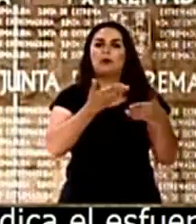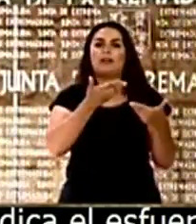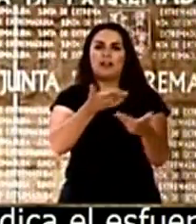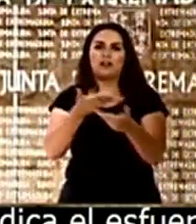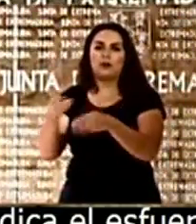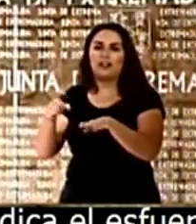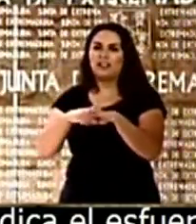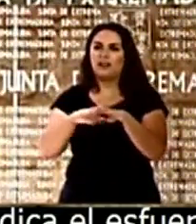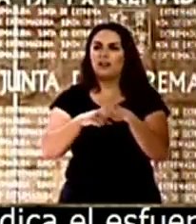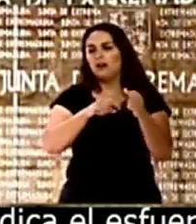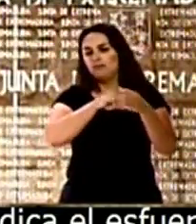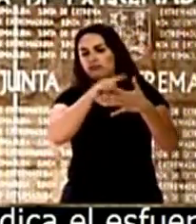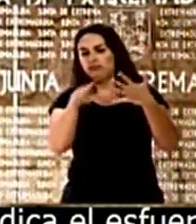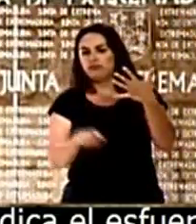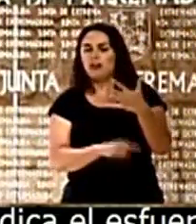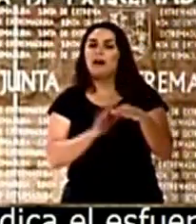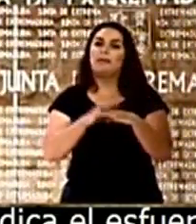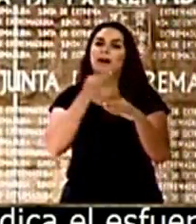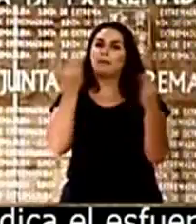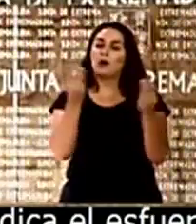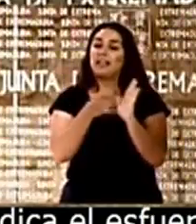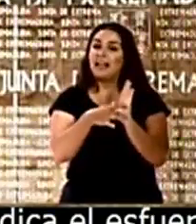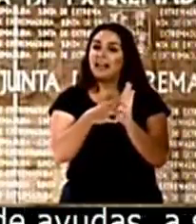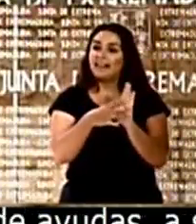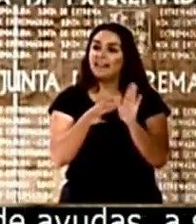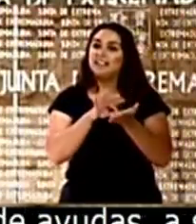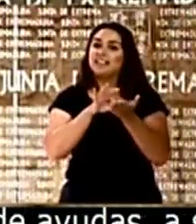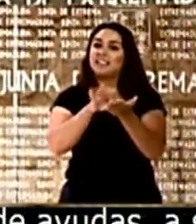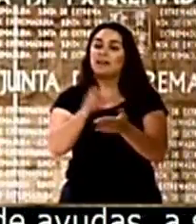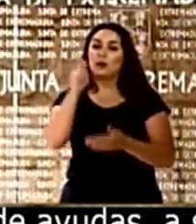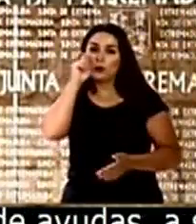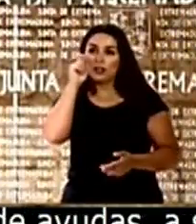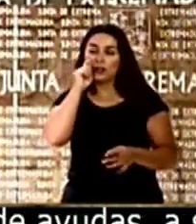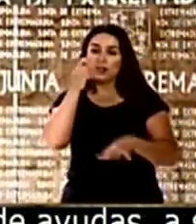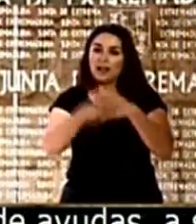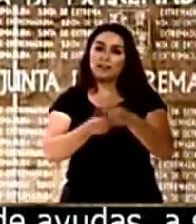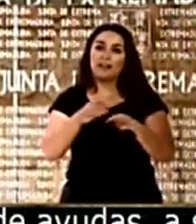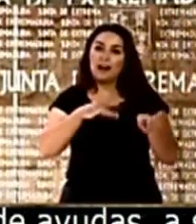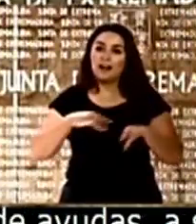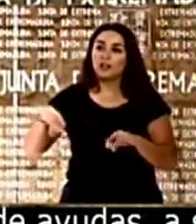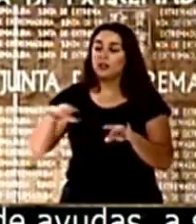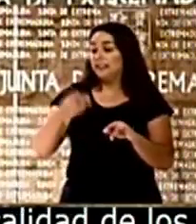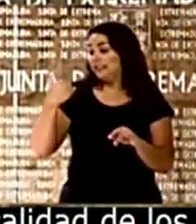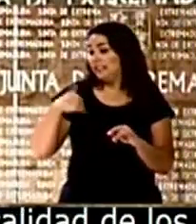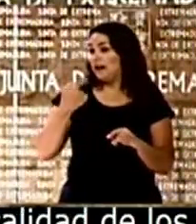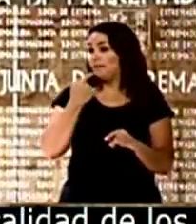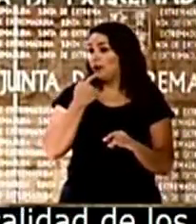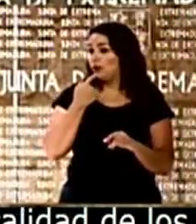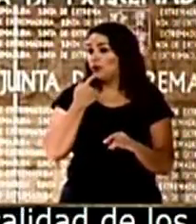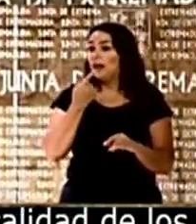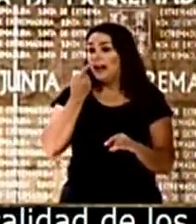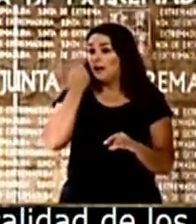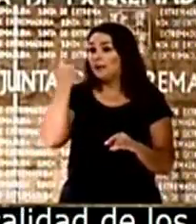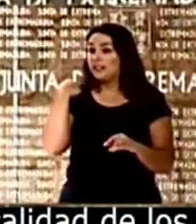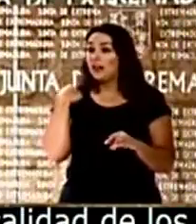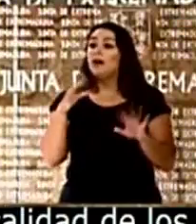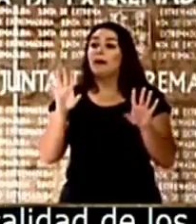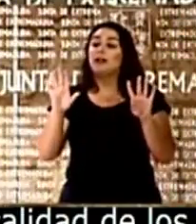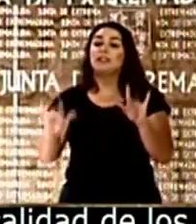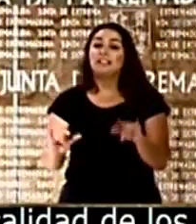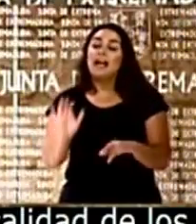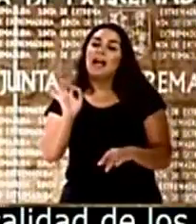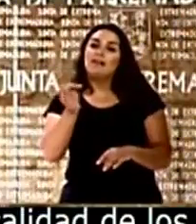categorías distintas en cuanto a la mejora de la calidad de los servicios turísticos que presta nuestra región, como ya ocurría el año pasado. Sí que es cierto